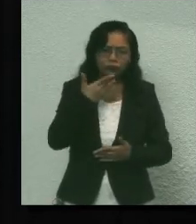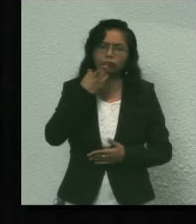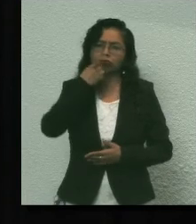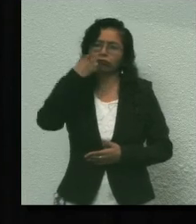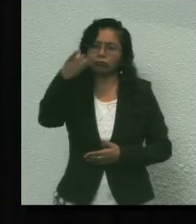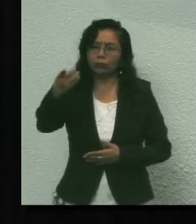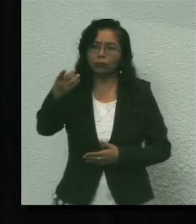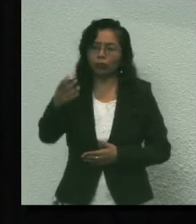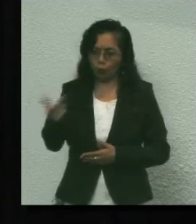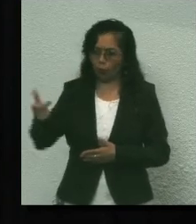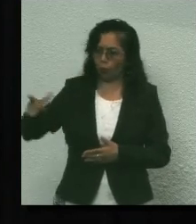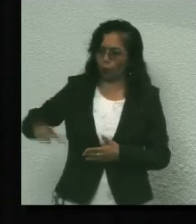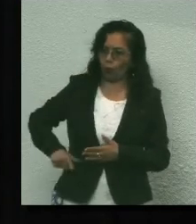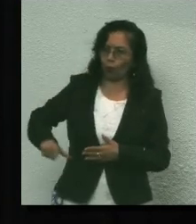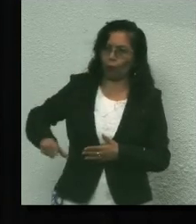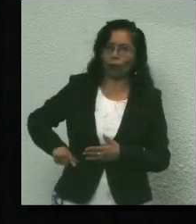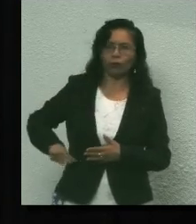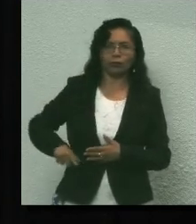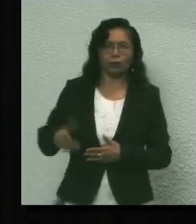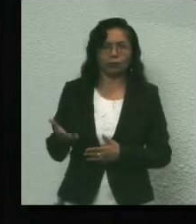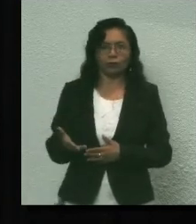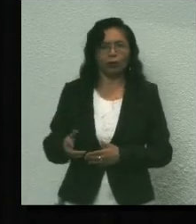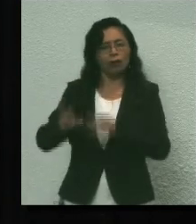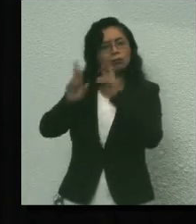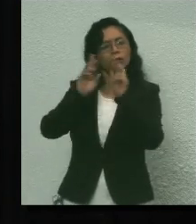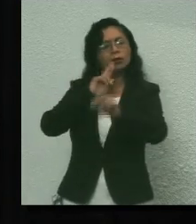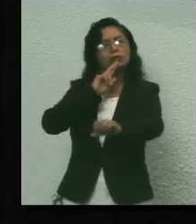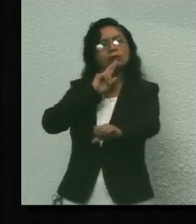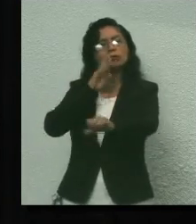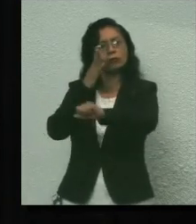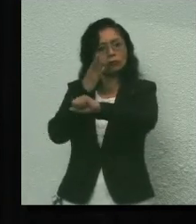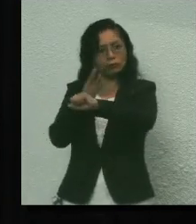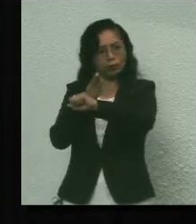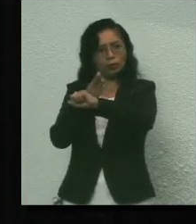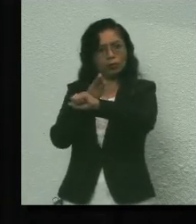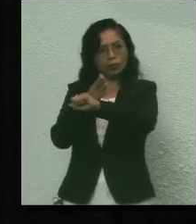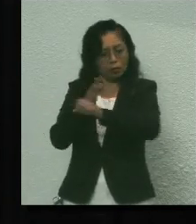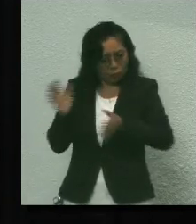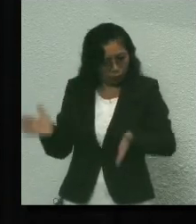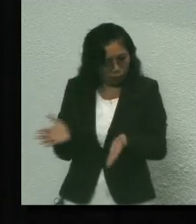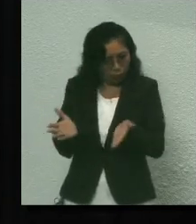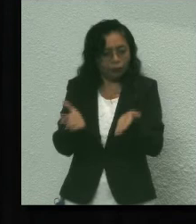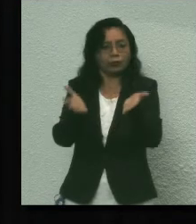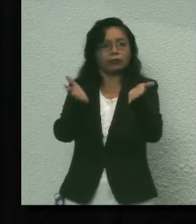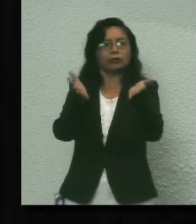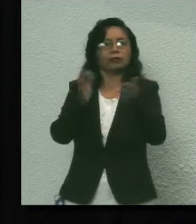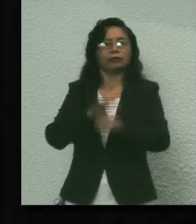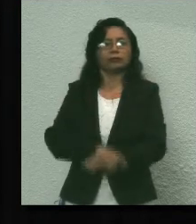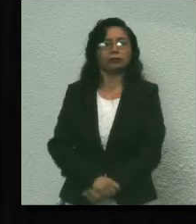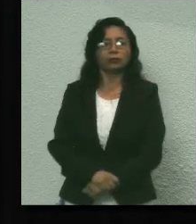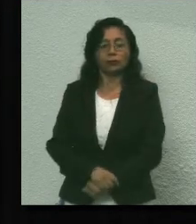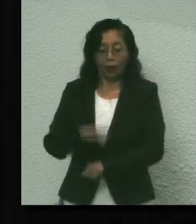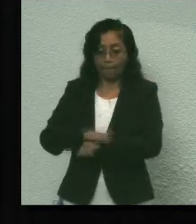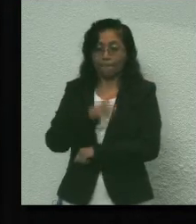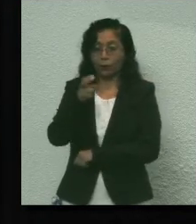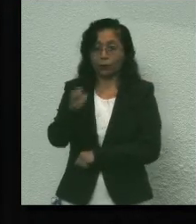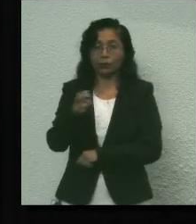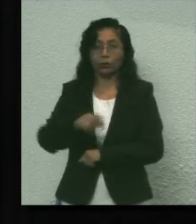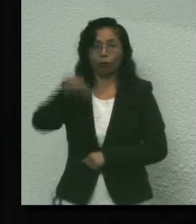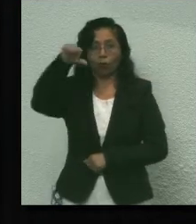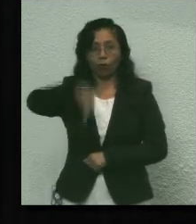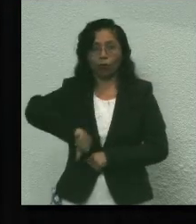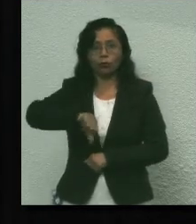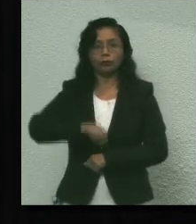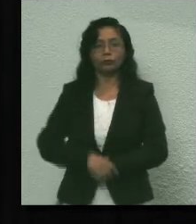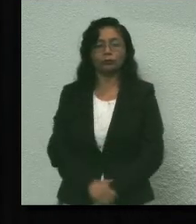como un gobernador responsable y progresista por eso hoy